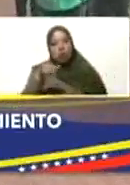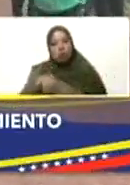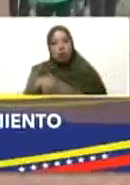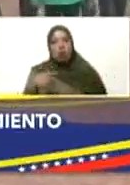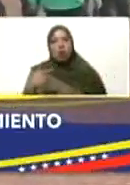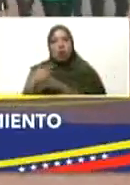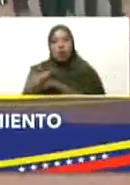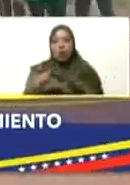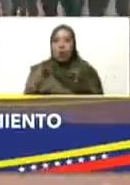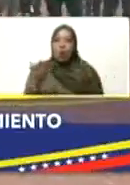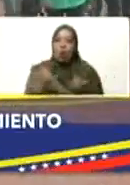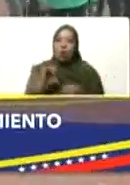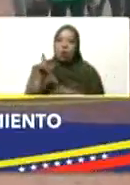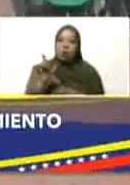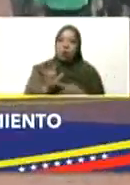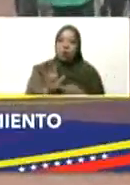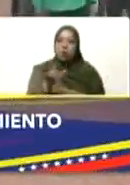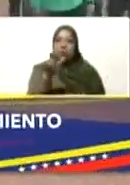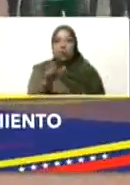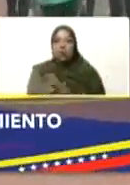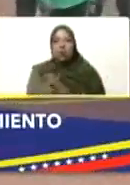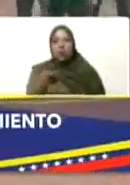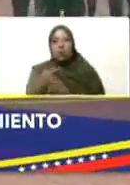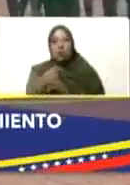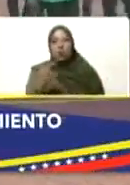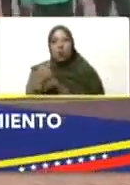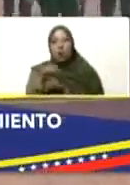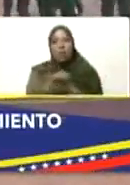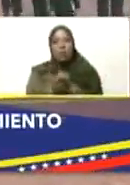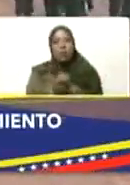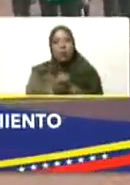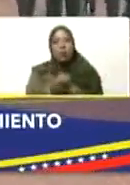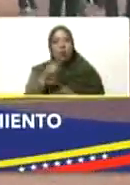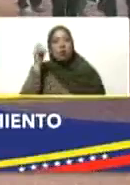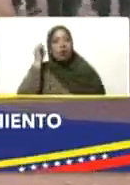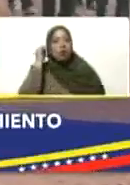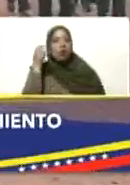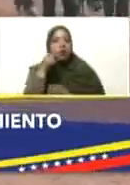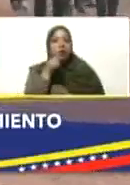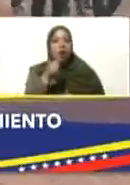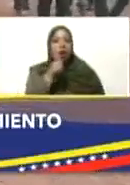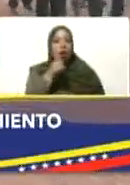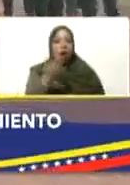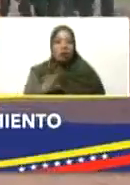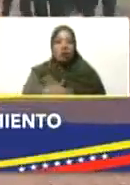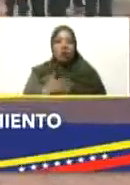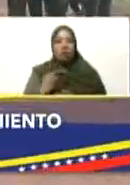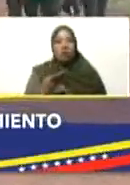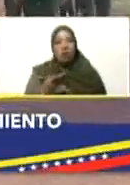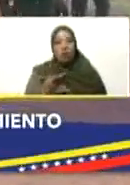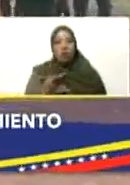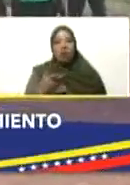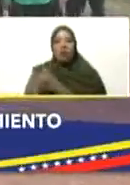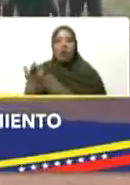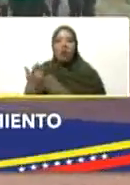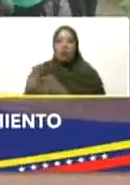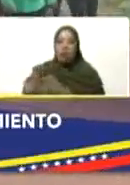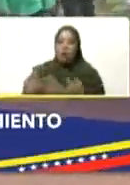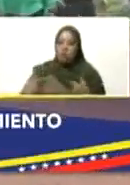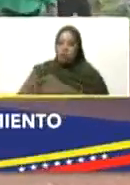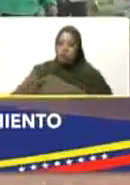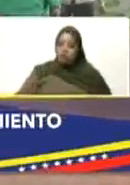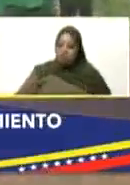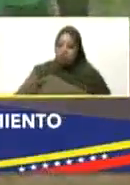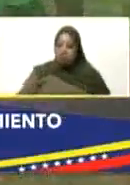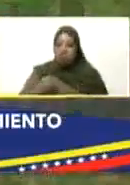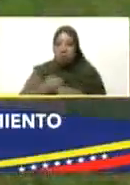tierra de Juana Ramírez la Basadora, en la tierra del coronel Leonardo Infante, de que sí es posible, con esfuerzo, con trabajo,